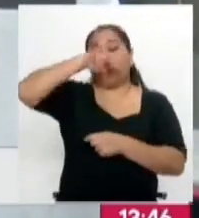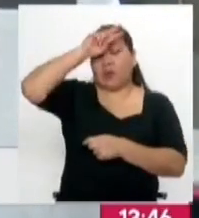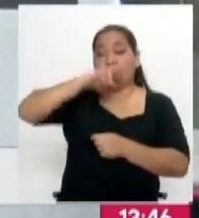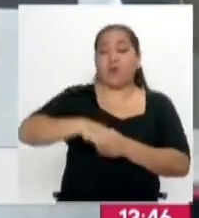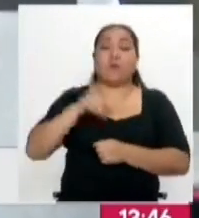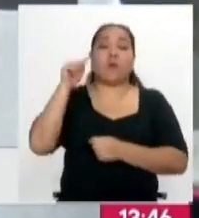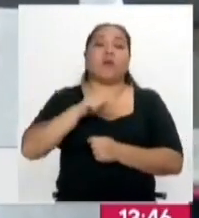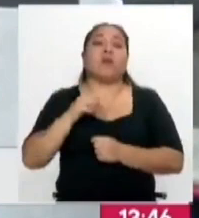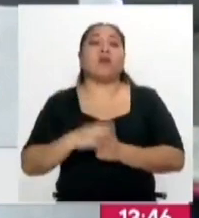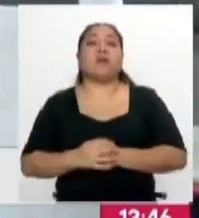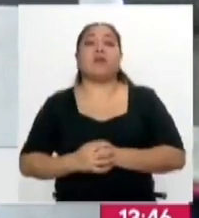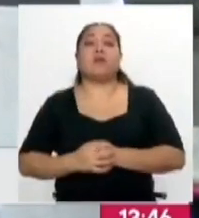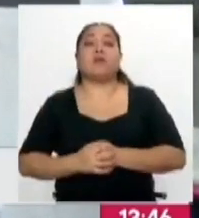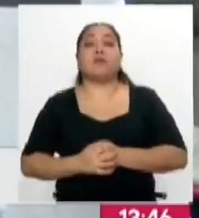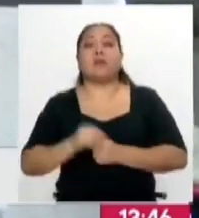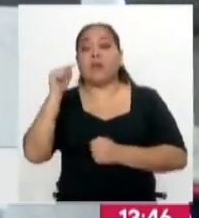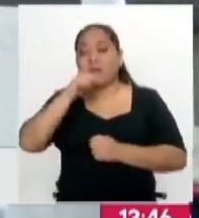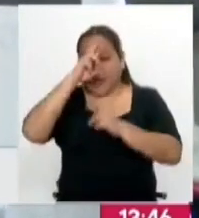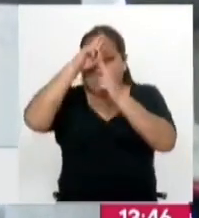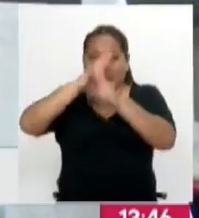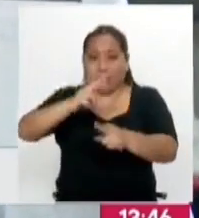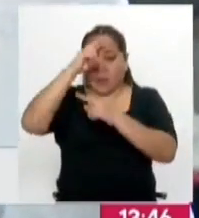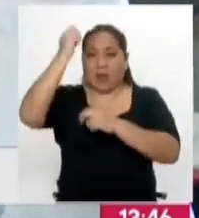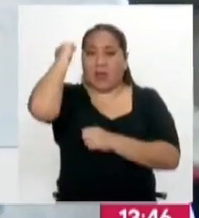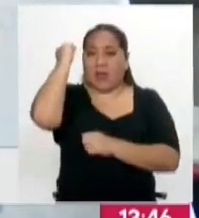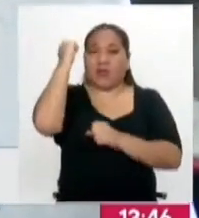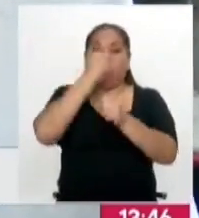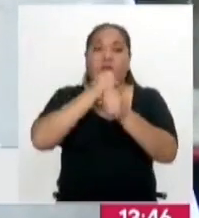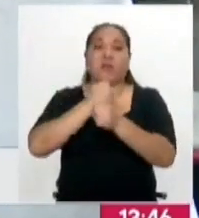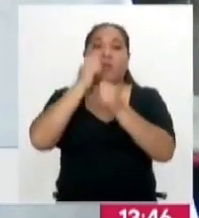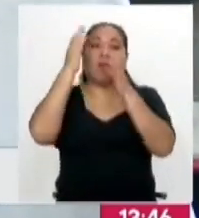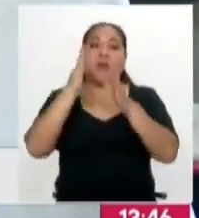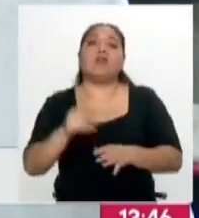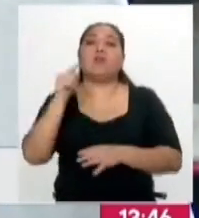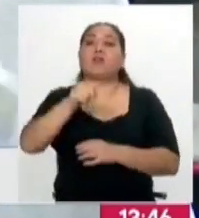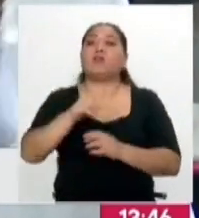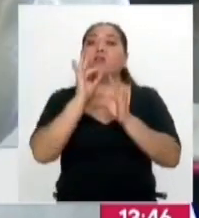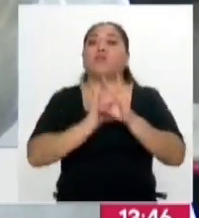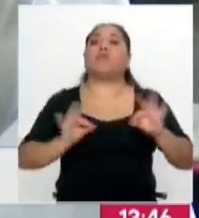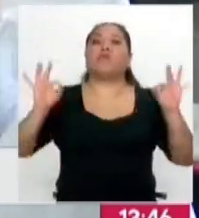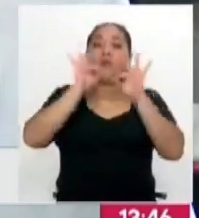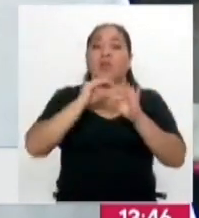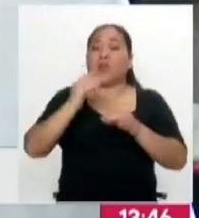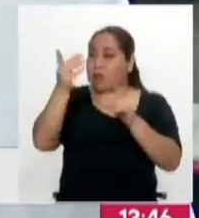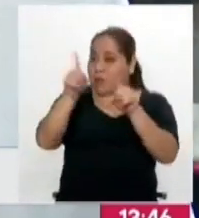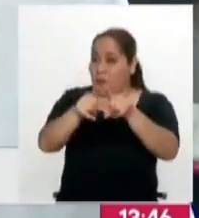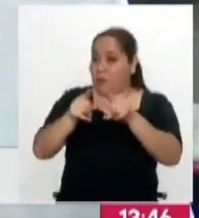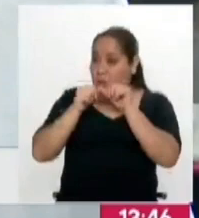sindicalistas, así que el respeto por el derecho de los trabajadores es un baluarte y sé que también